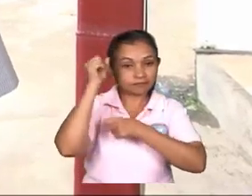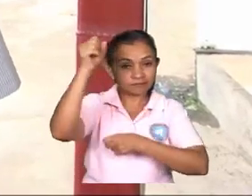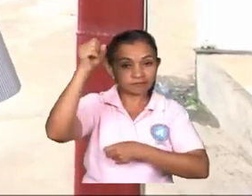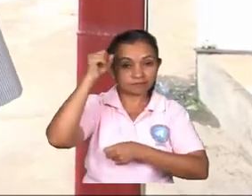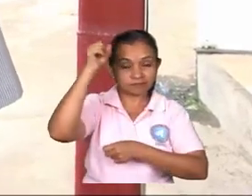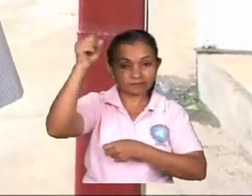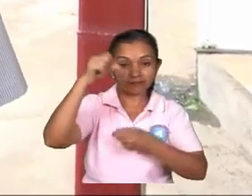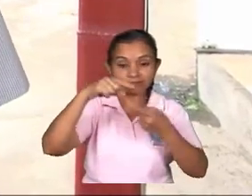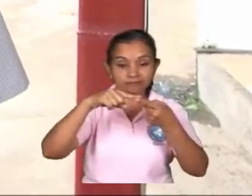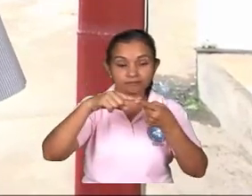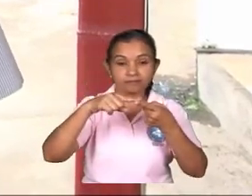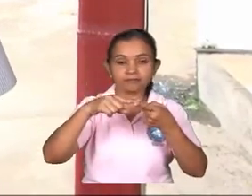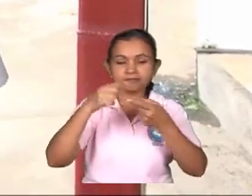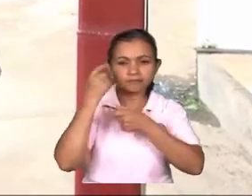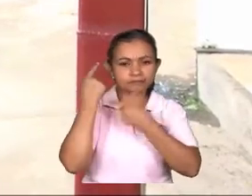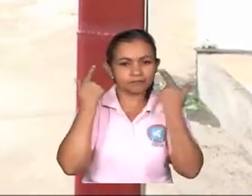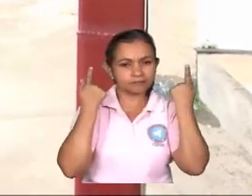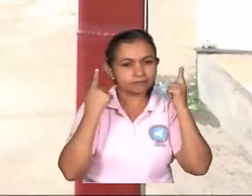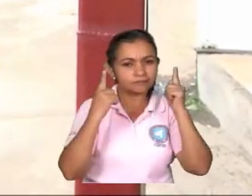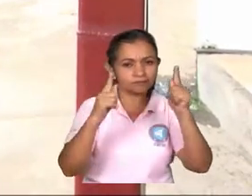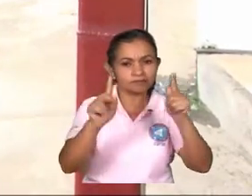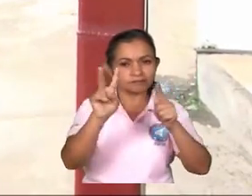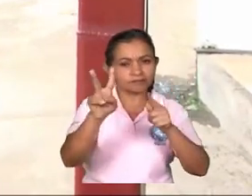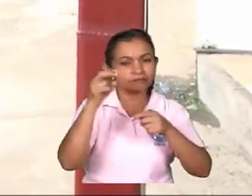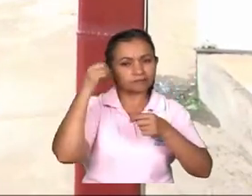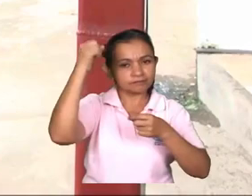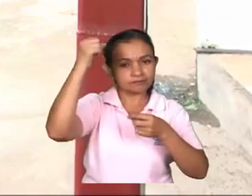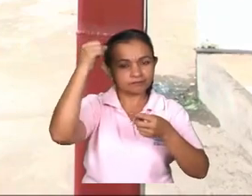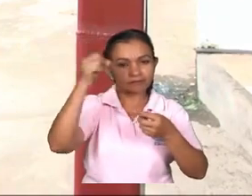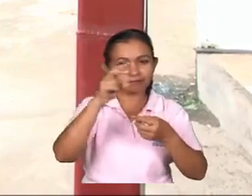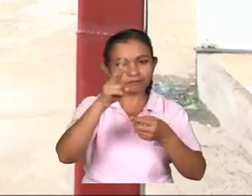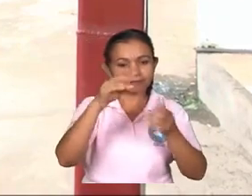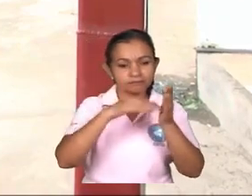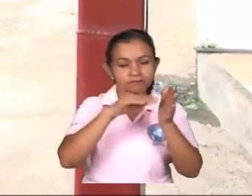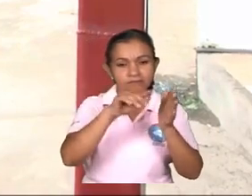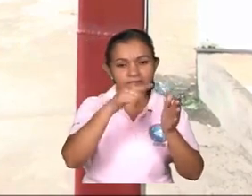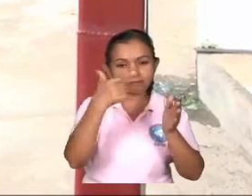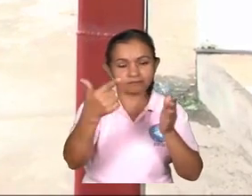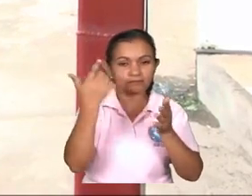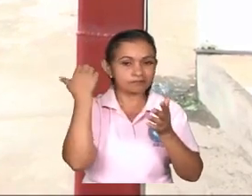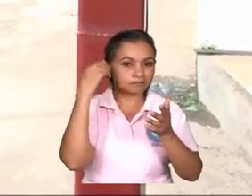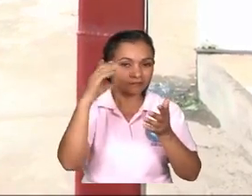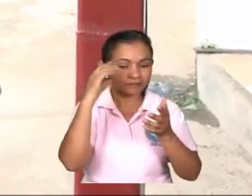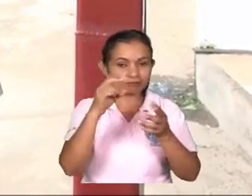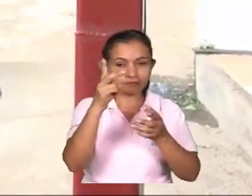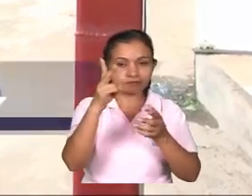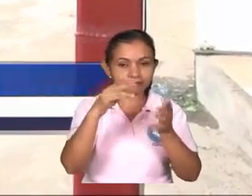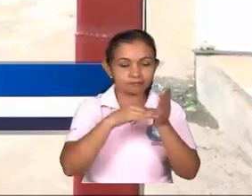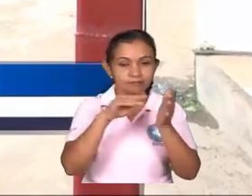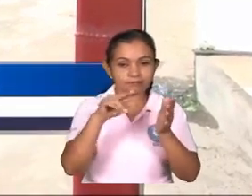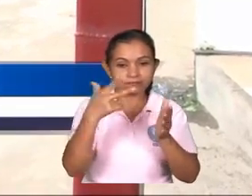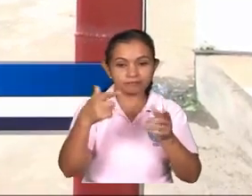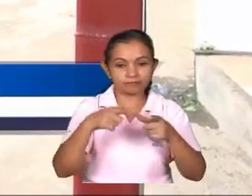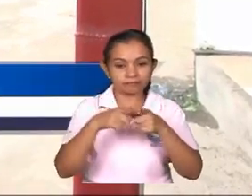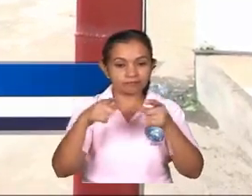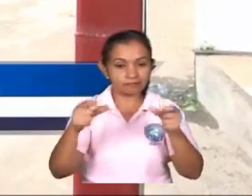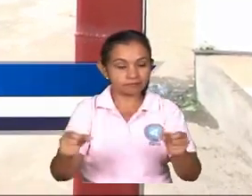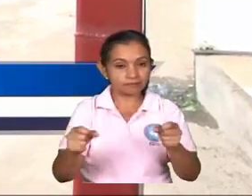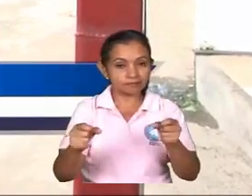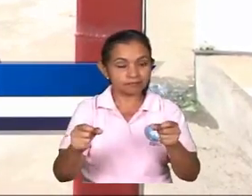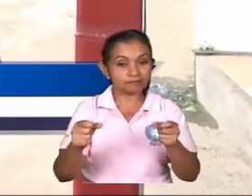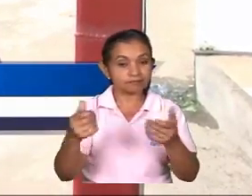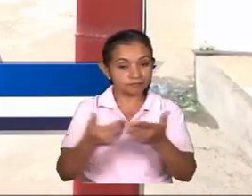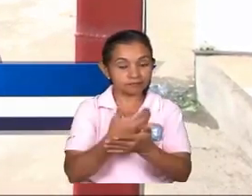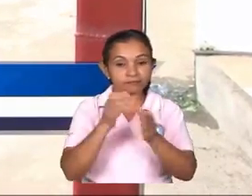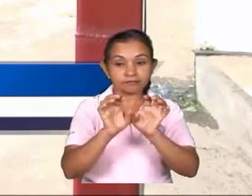Latinoamericana. Los Tigres de Chinandega han ganado las últimas dos ediciones, 2017 en Montería, Colombia, 2018 en Managua, Nicaragua, en el nuevo estadio